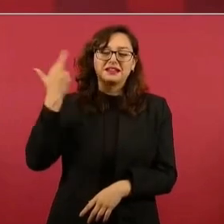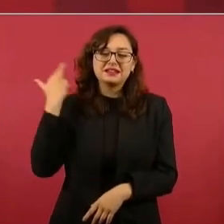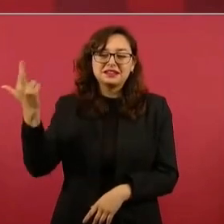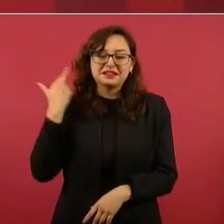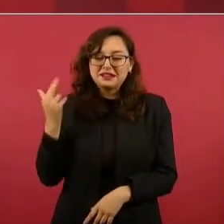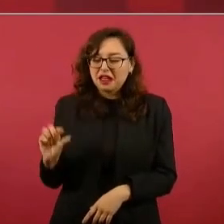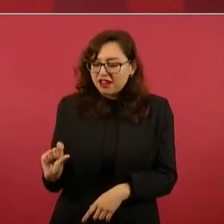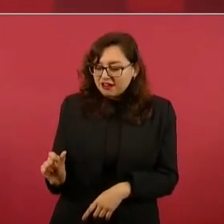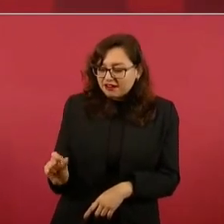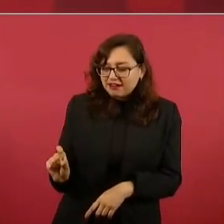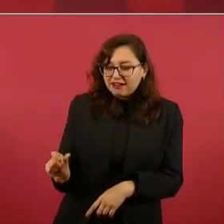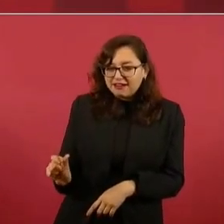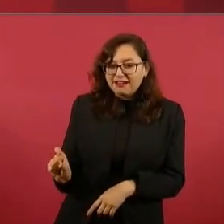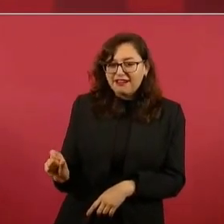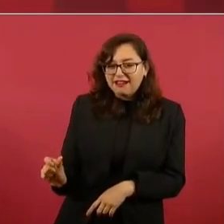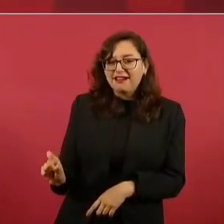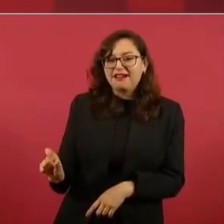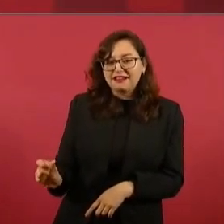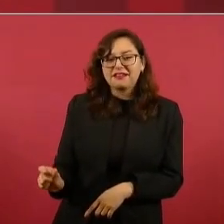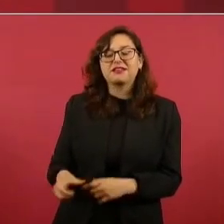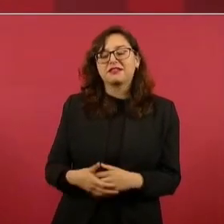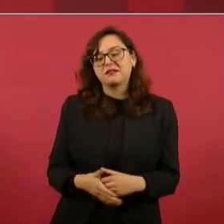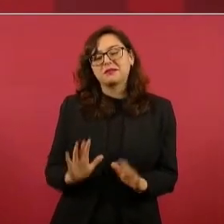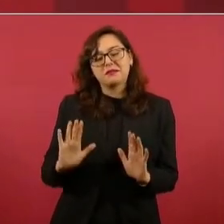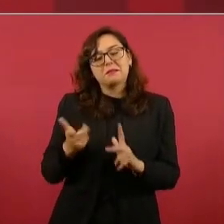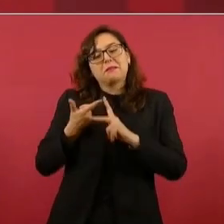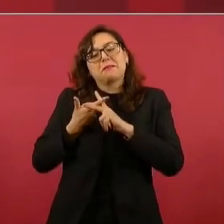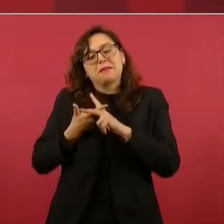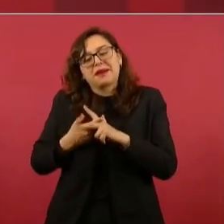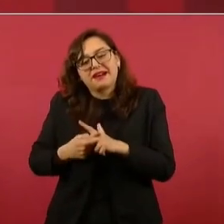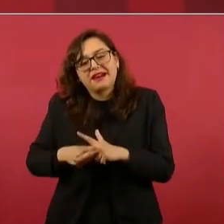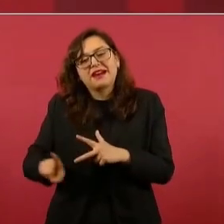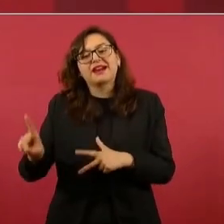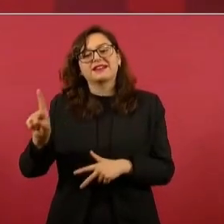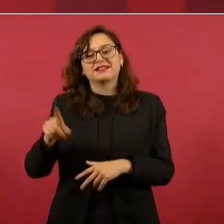¿sí? Lo que sí escuchábamos